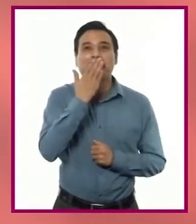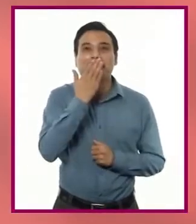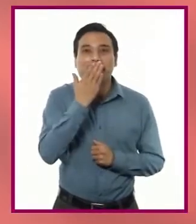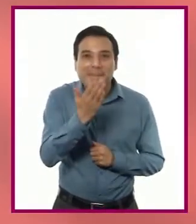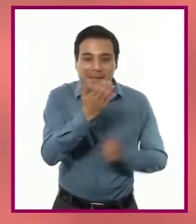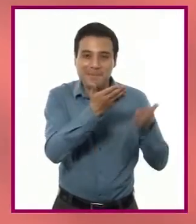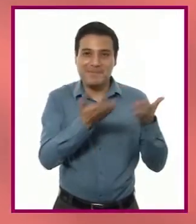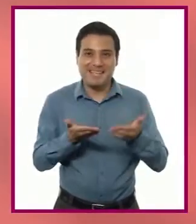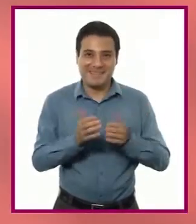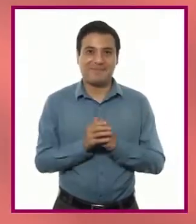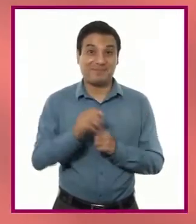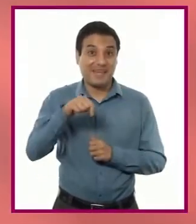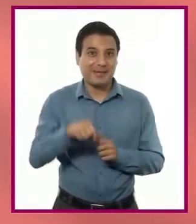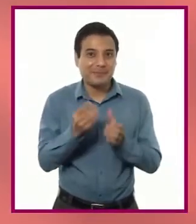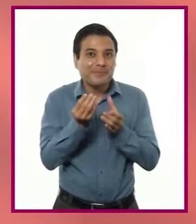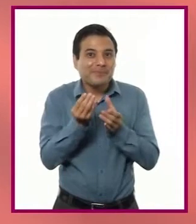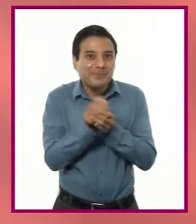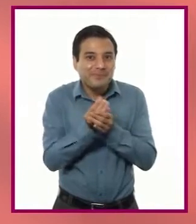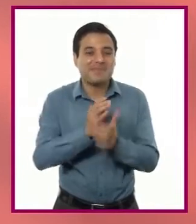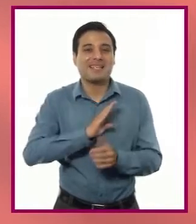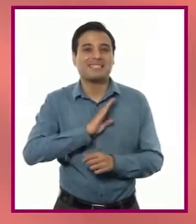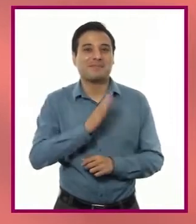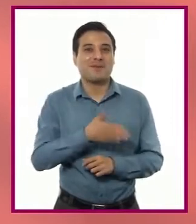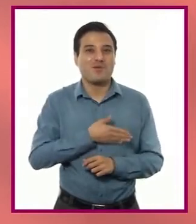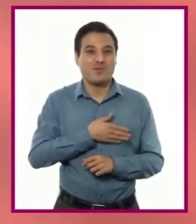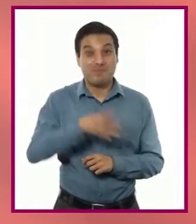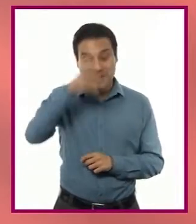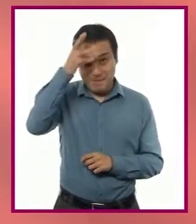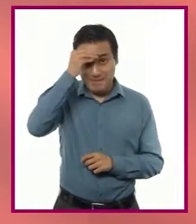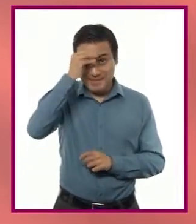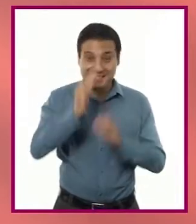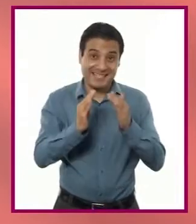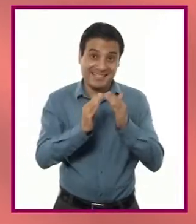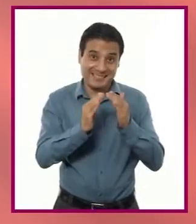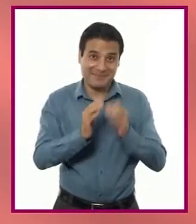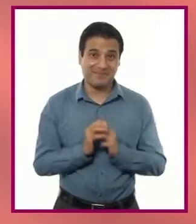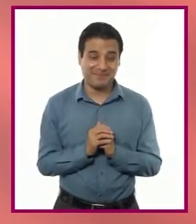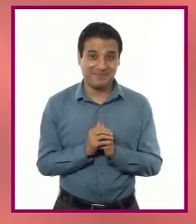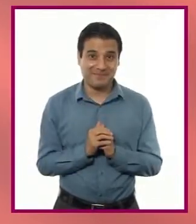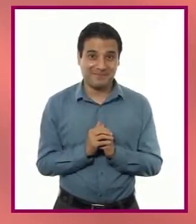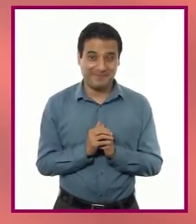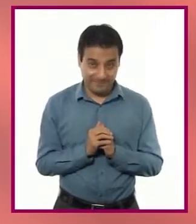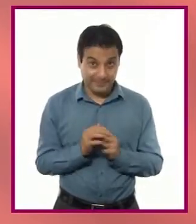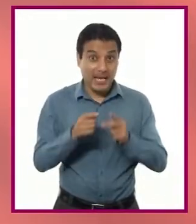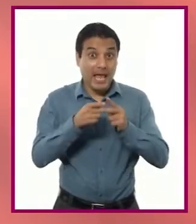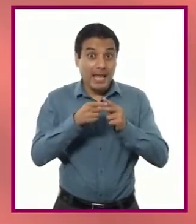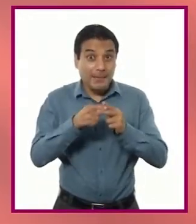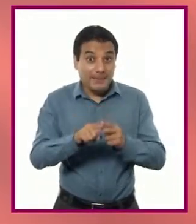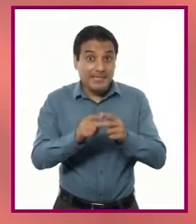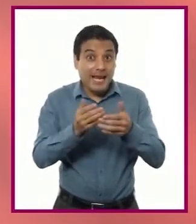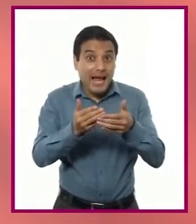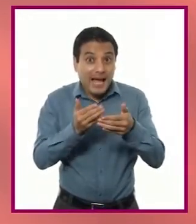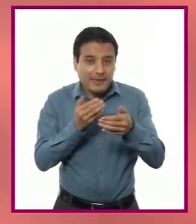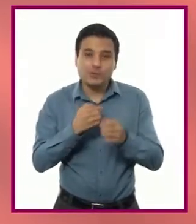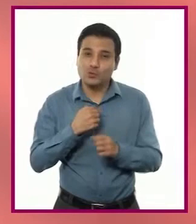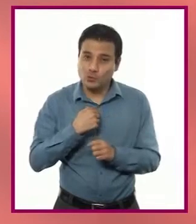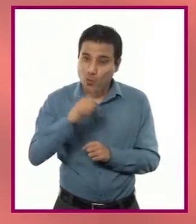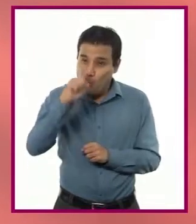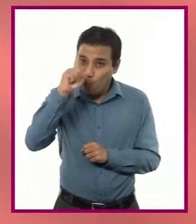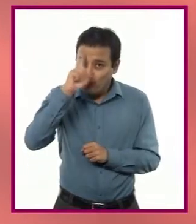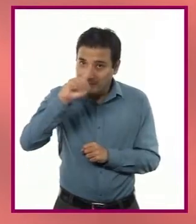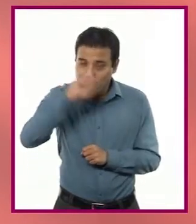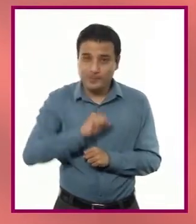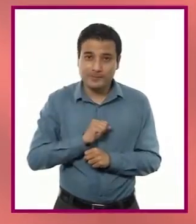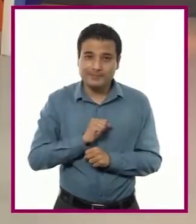bienvenida a una sesión más de lengua materna de la estrategia Aprende en Casa. Antes de iniciar, les tengo una recomendación.